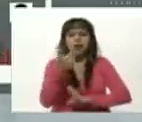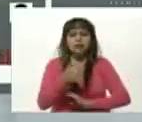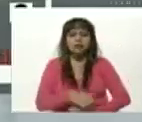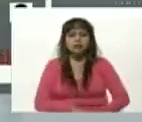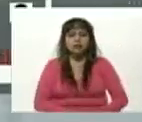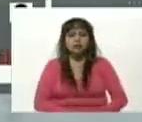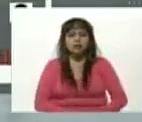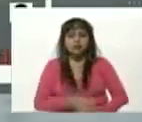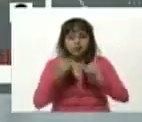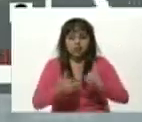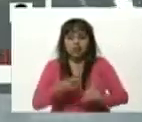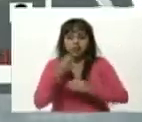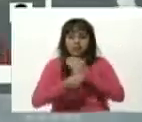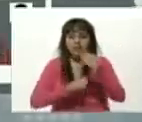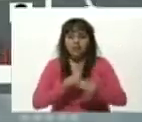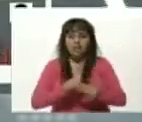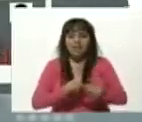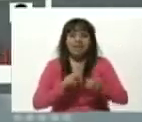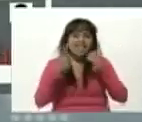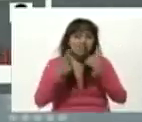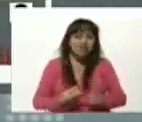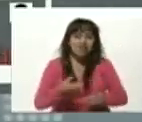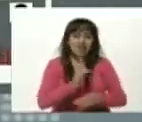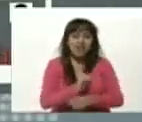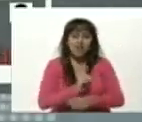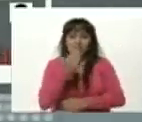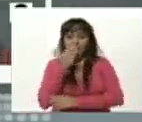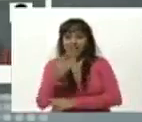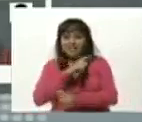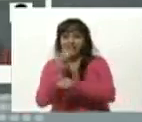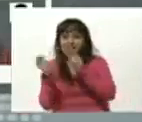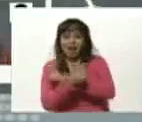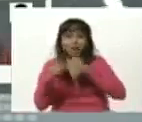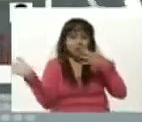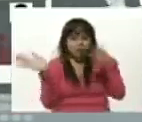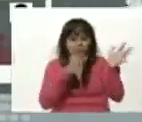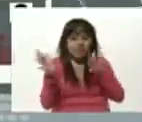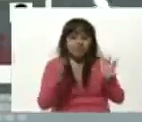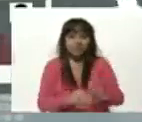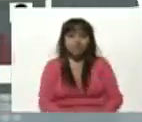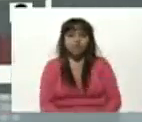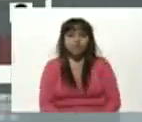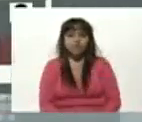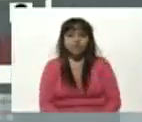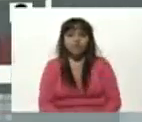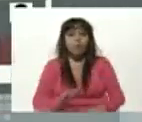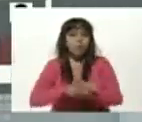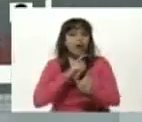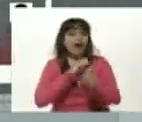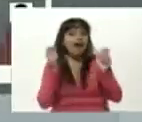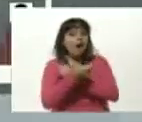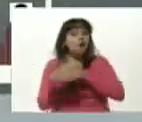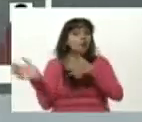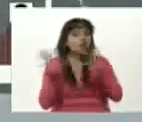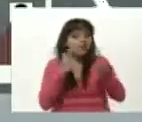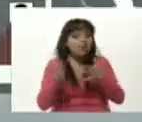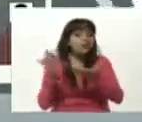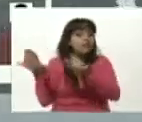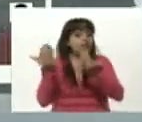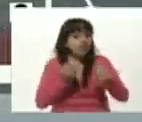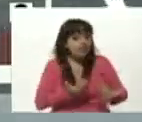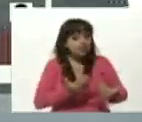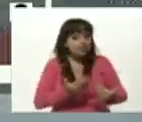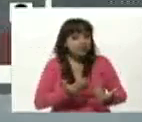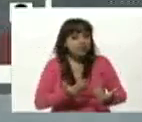hemos tomado, decisiones preventivas frente al cambio climático. Porque el cambio climático llegó,